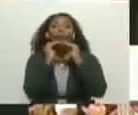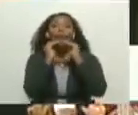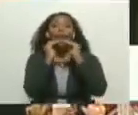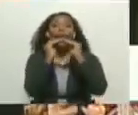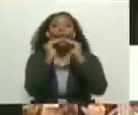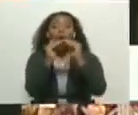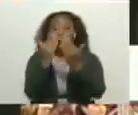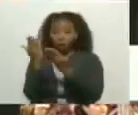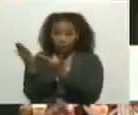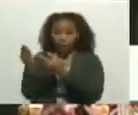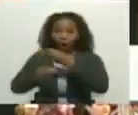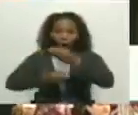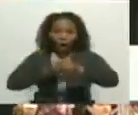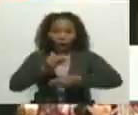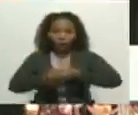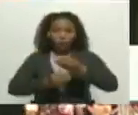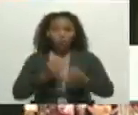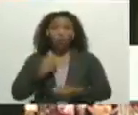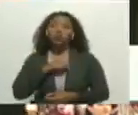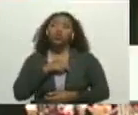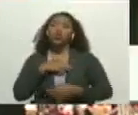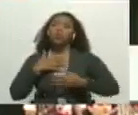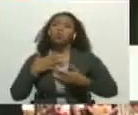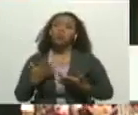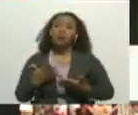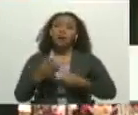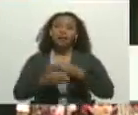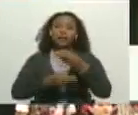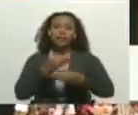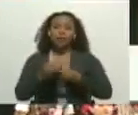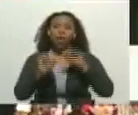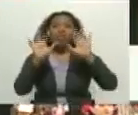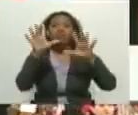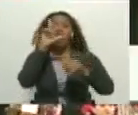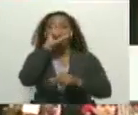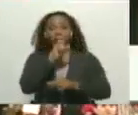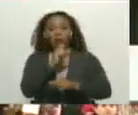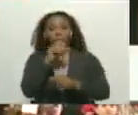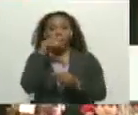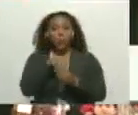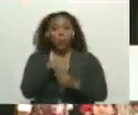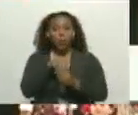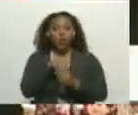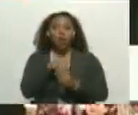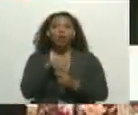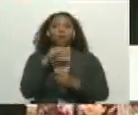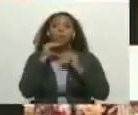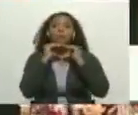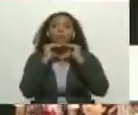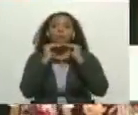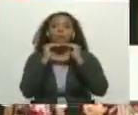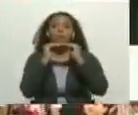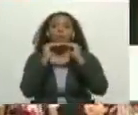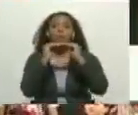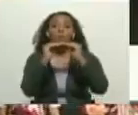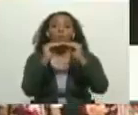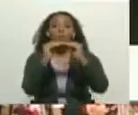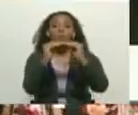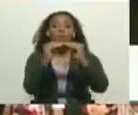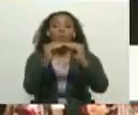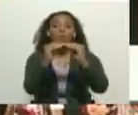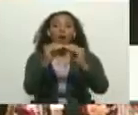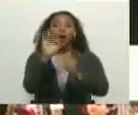será. Nosotros pasamos 10 años en los cuarteles en silencio. Y salimos un 4